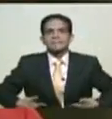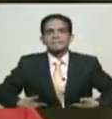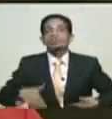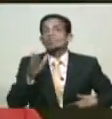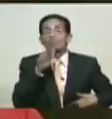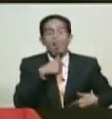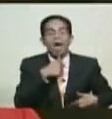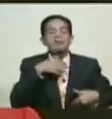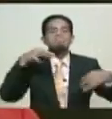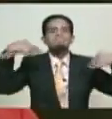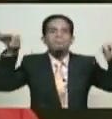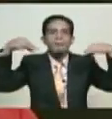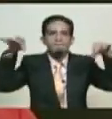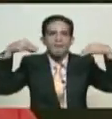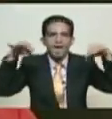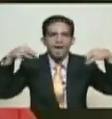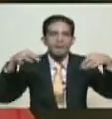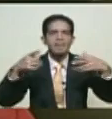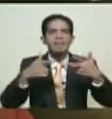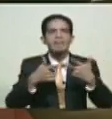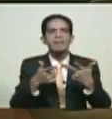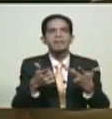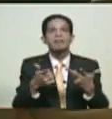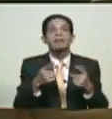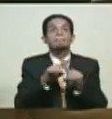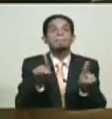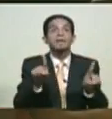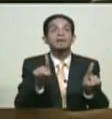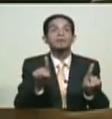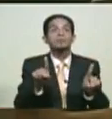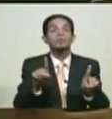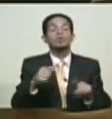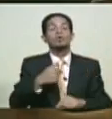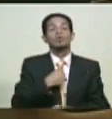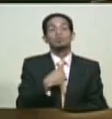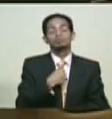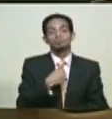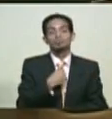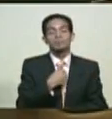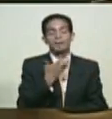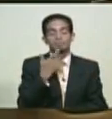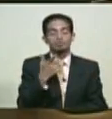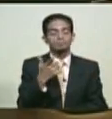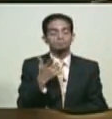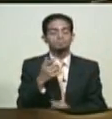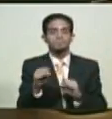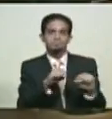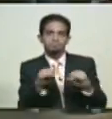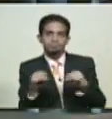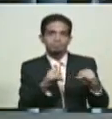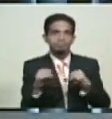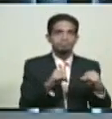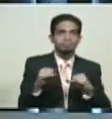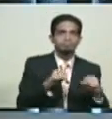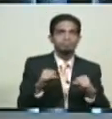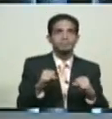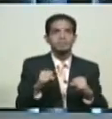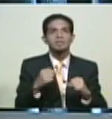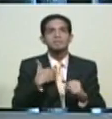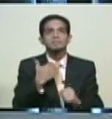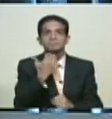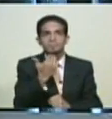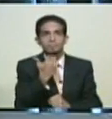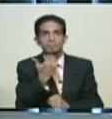pariendo pero yo aspiro que uno de los motores del forestal nosotros muy pronto tengamos